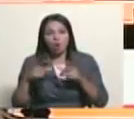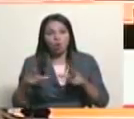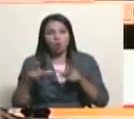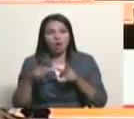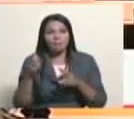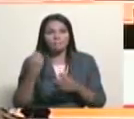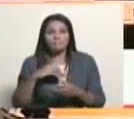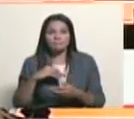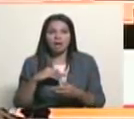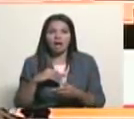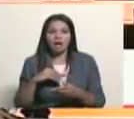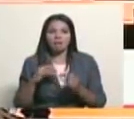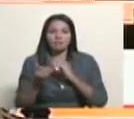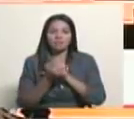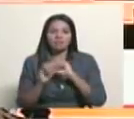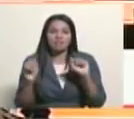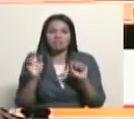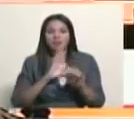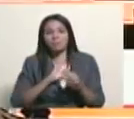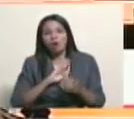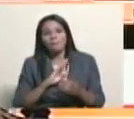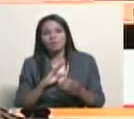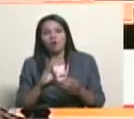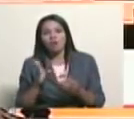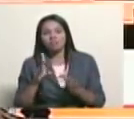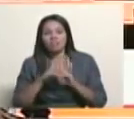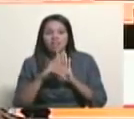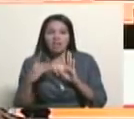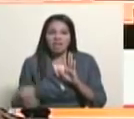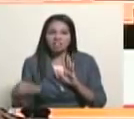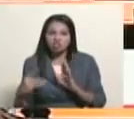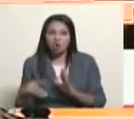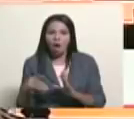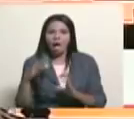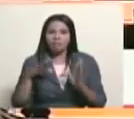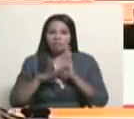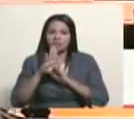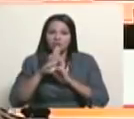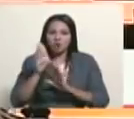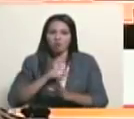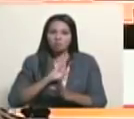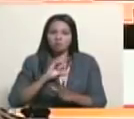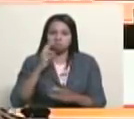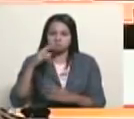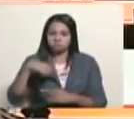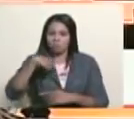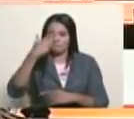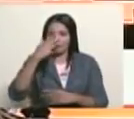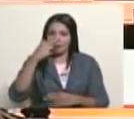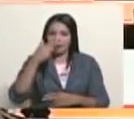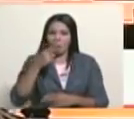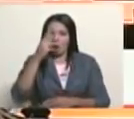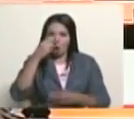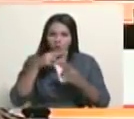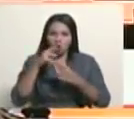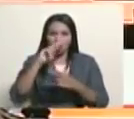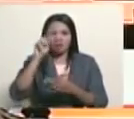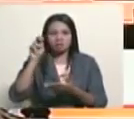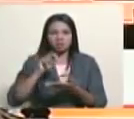de nuestra independencia, nuestra dignidad, nuestro derecho al desarrollo, la causa de nuestra vergüenza y honor nacional,